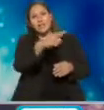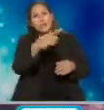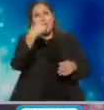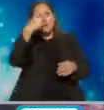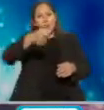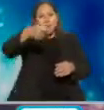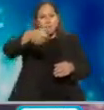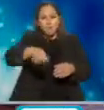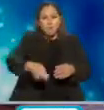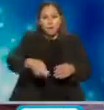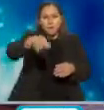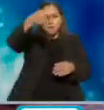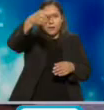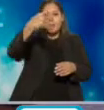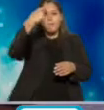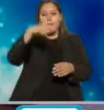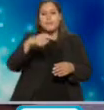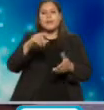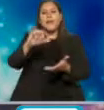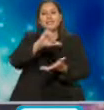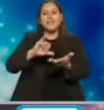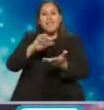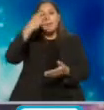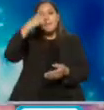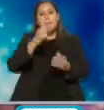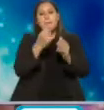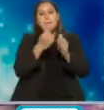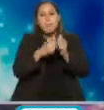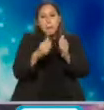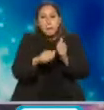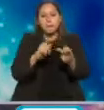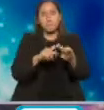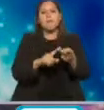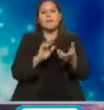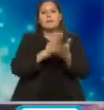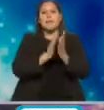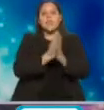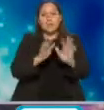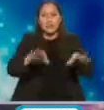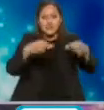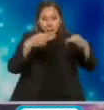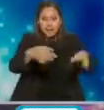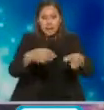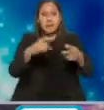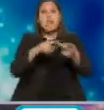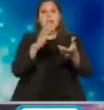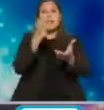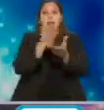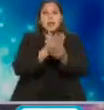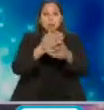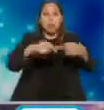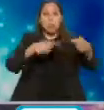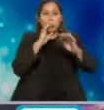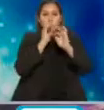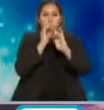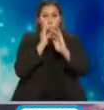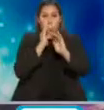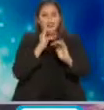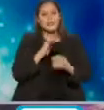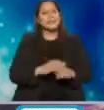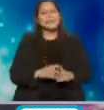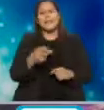las tortas de papa, los chilaquiles, los tacos dorados. Chiles rellenos. Ese aceite está